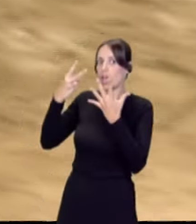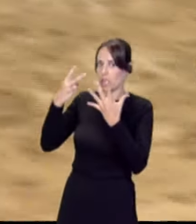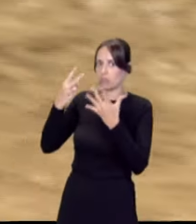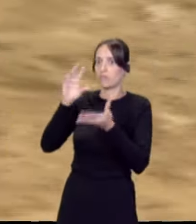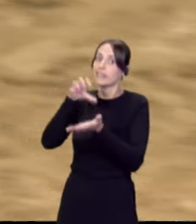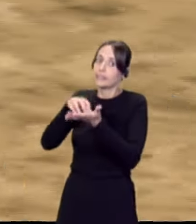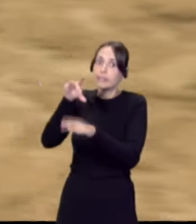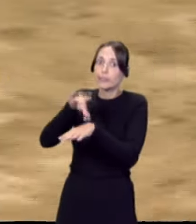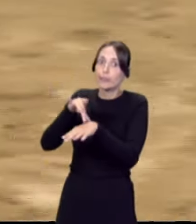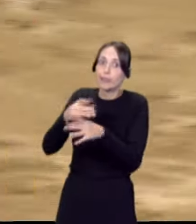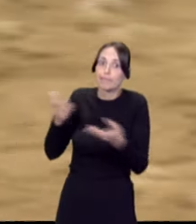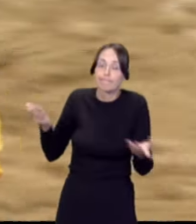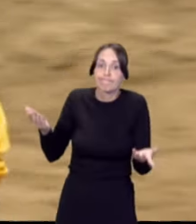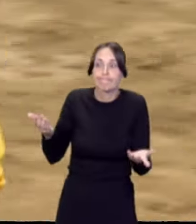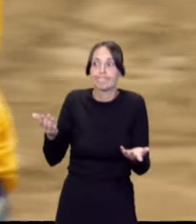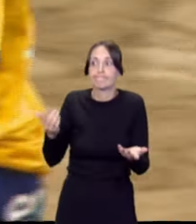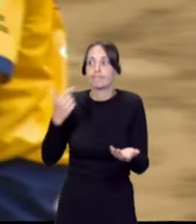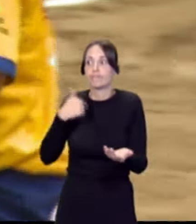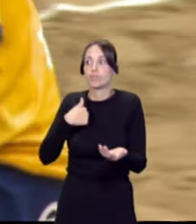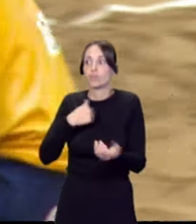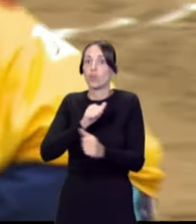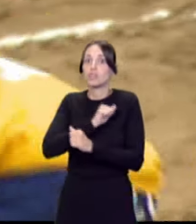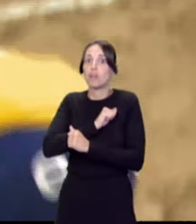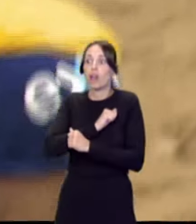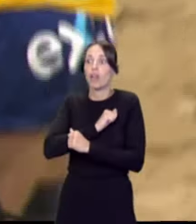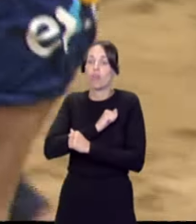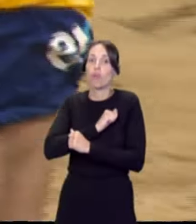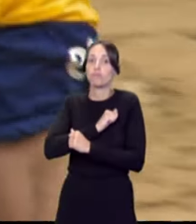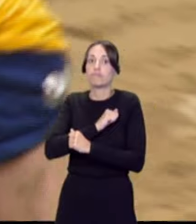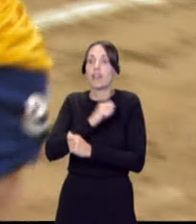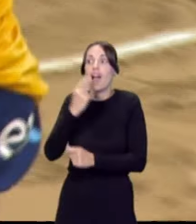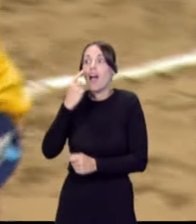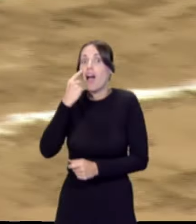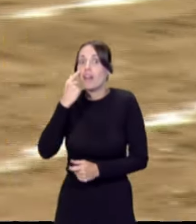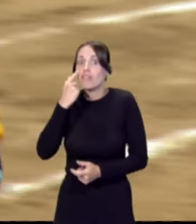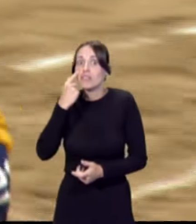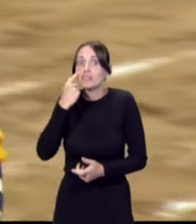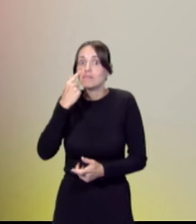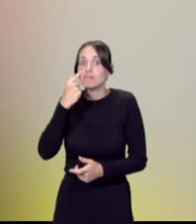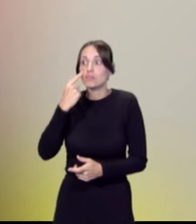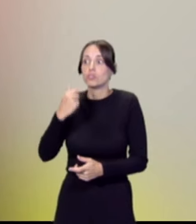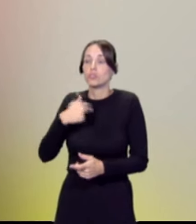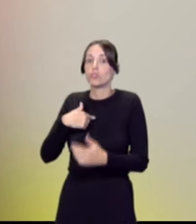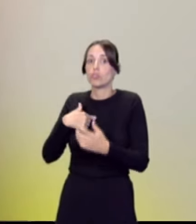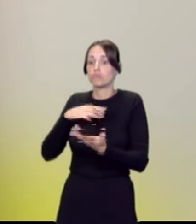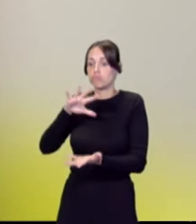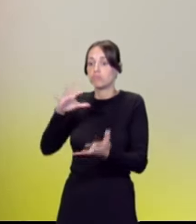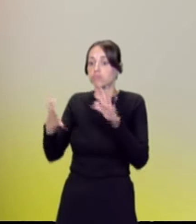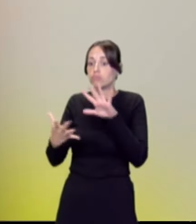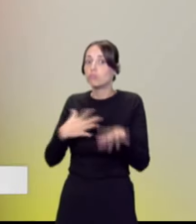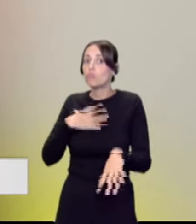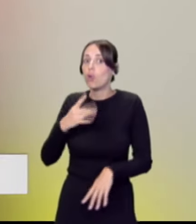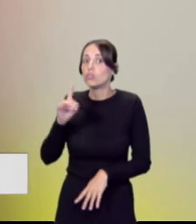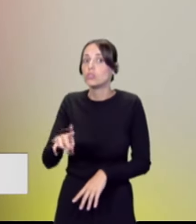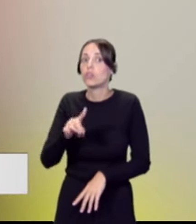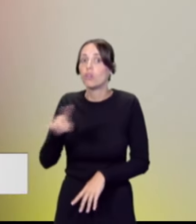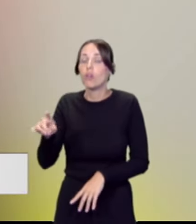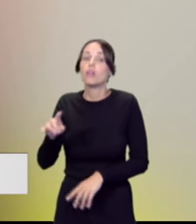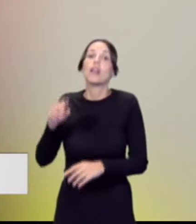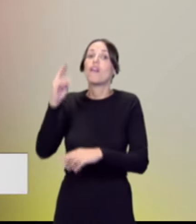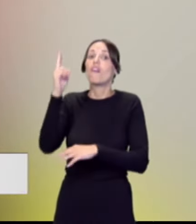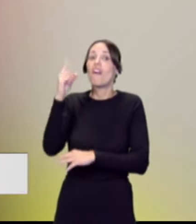ahora estoy a la espera de saber si puedo llegar sin ningún tipo de herida a la próxima lucha. El viernes tengo la revisión y si